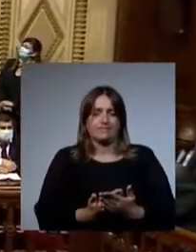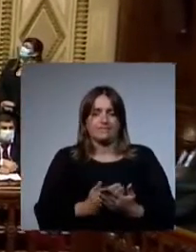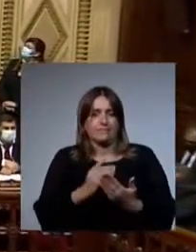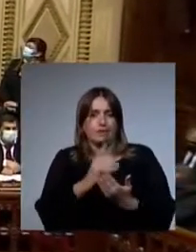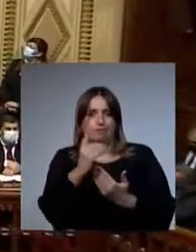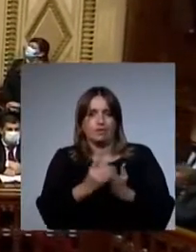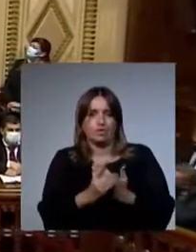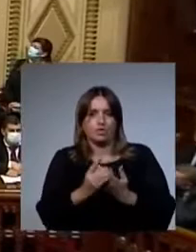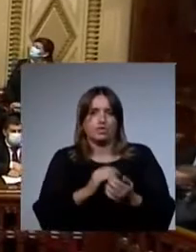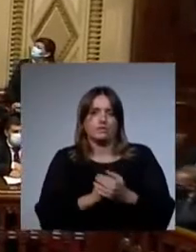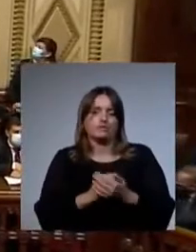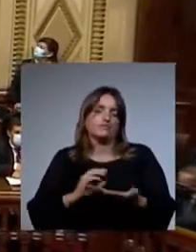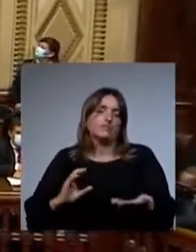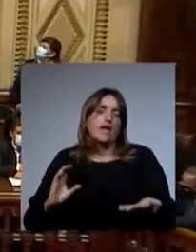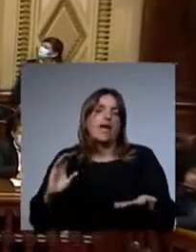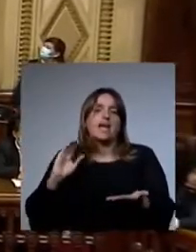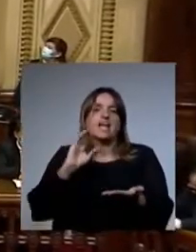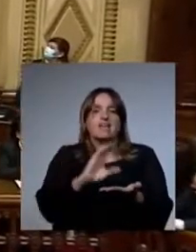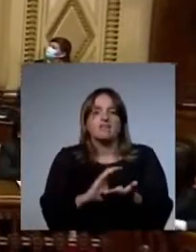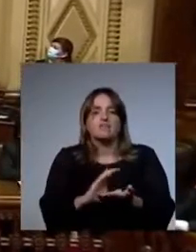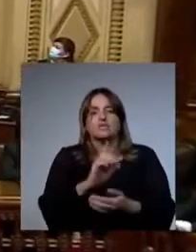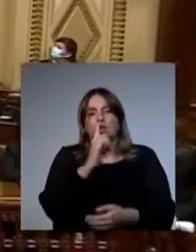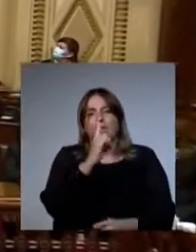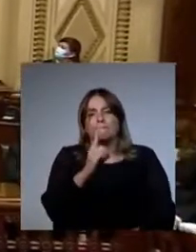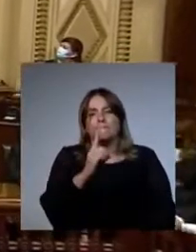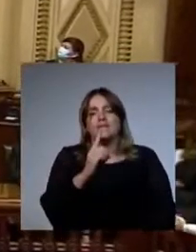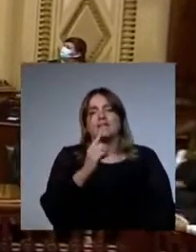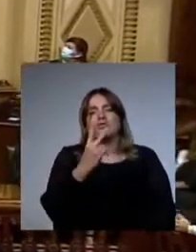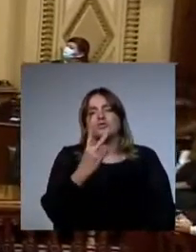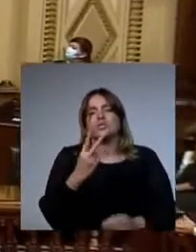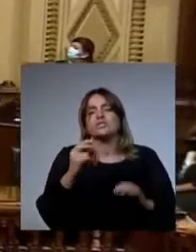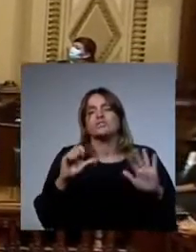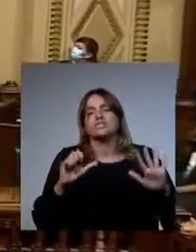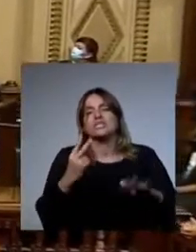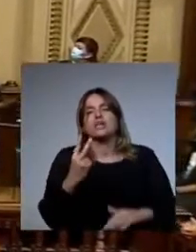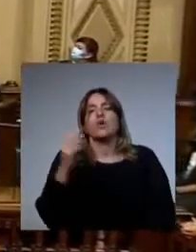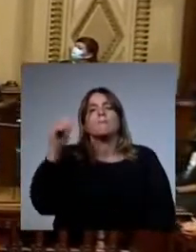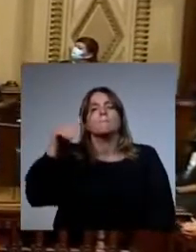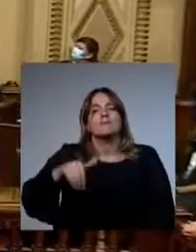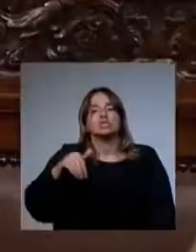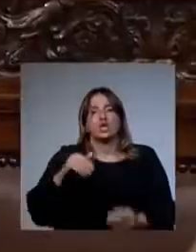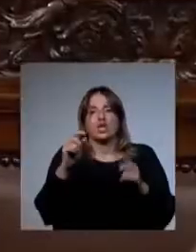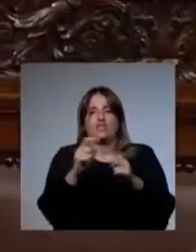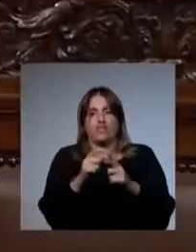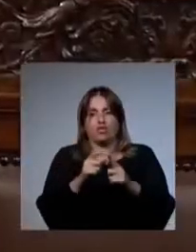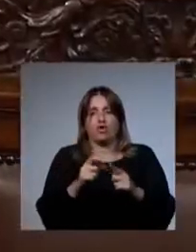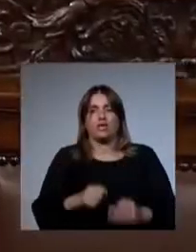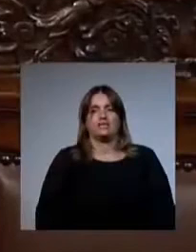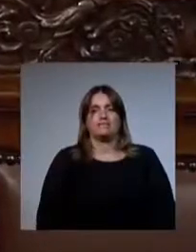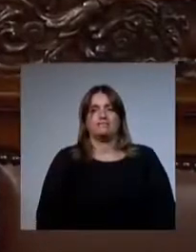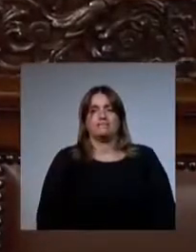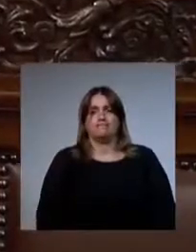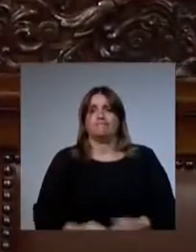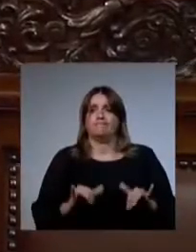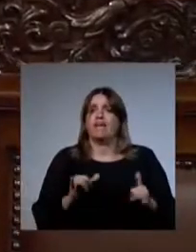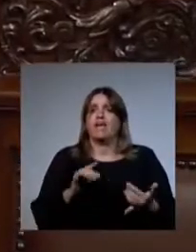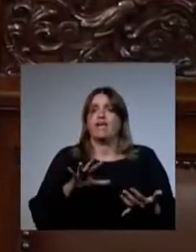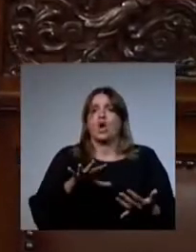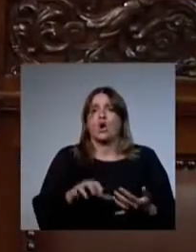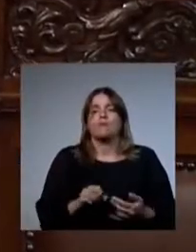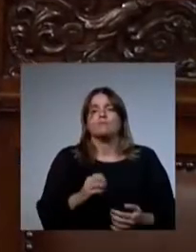una inversión asociada a 1.262 millones de dólares y que comprometen la creación